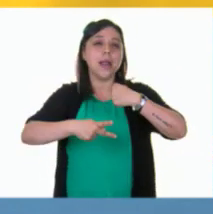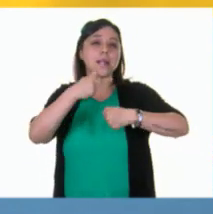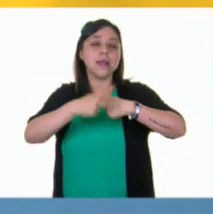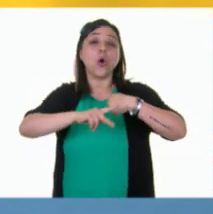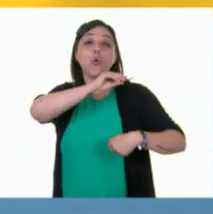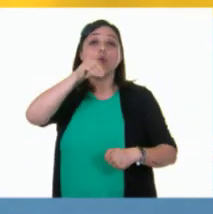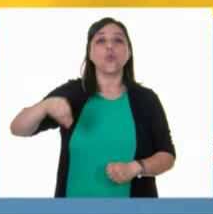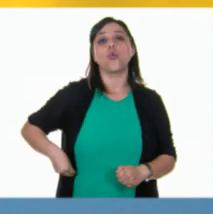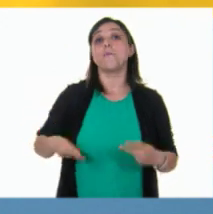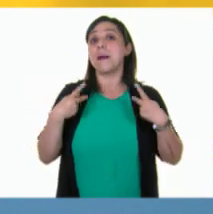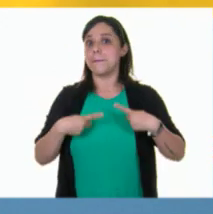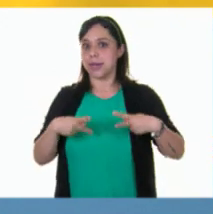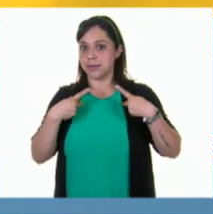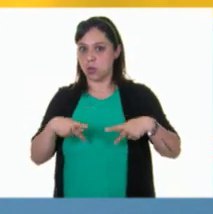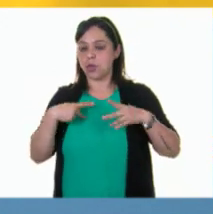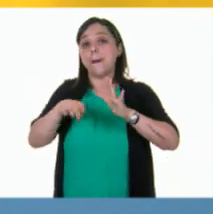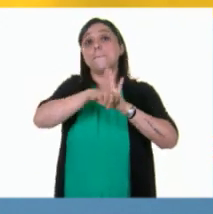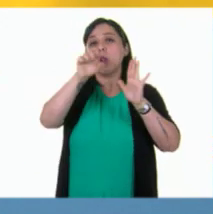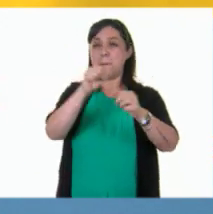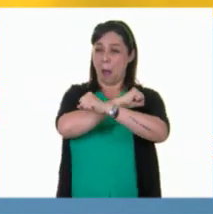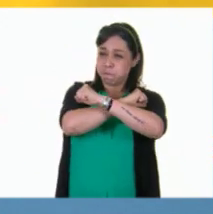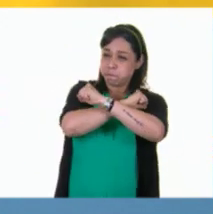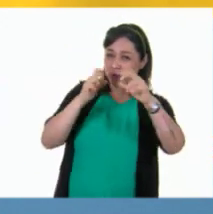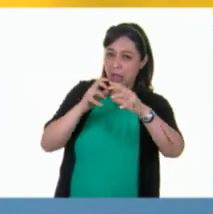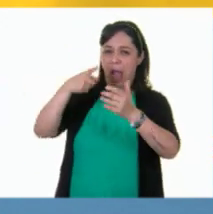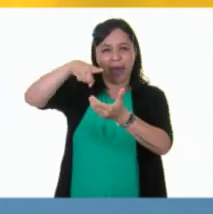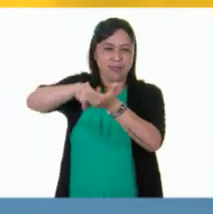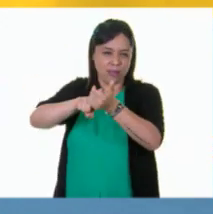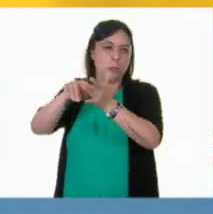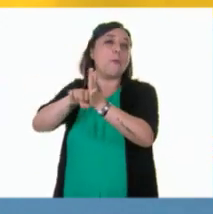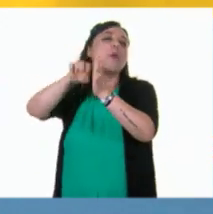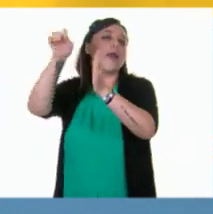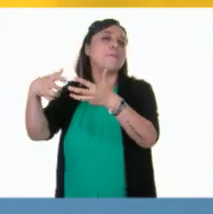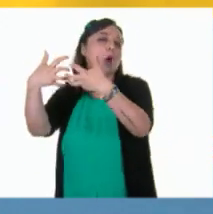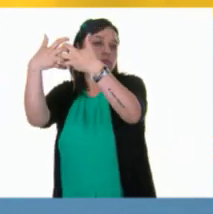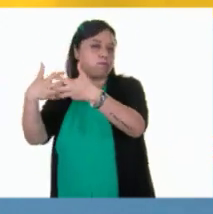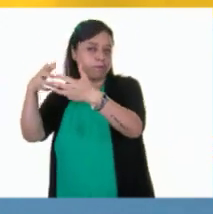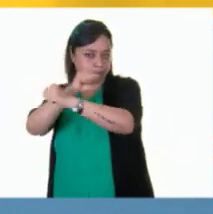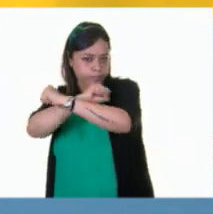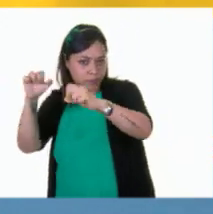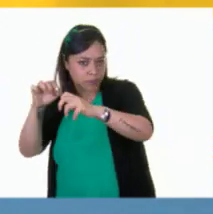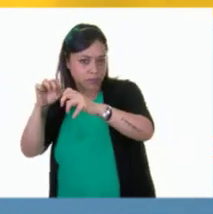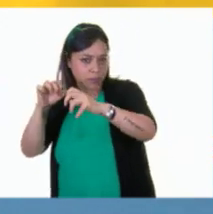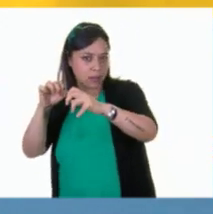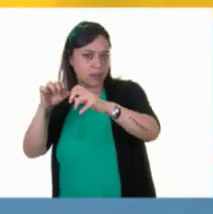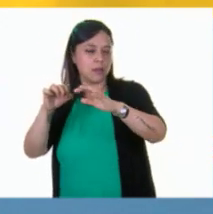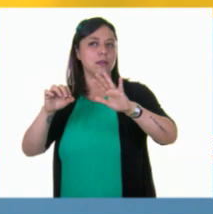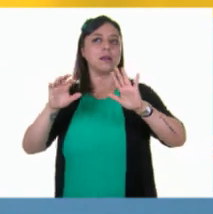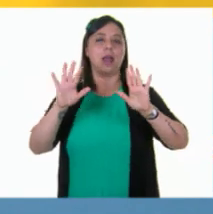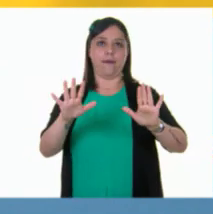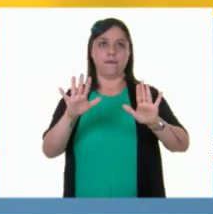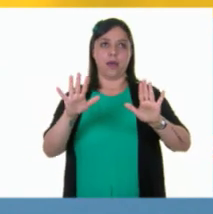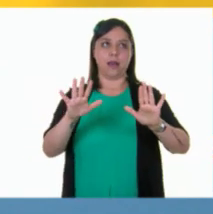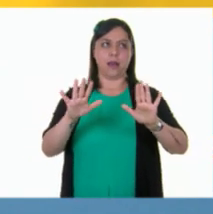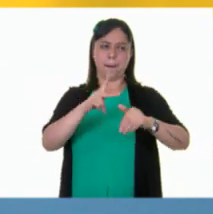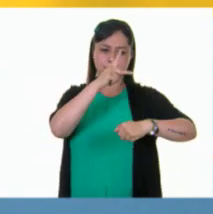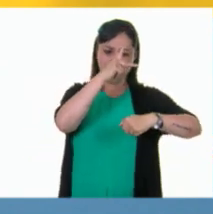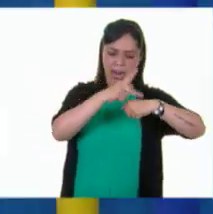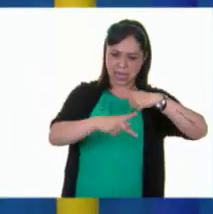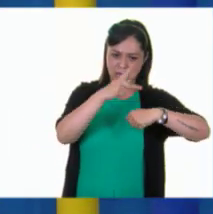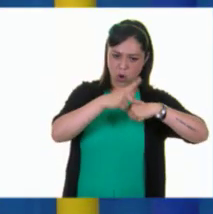las personas como la explosión de esta fábrica en Beirut. Y maestra, ¿es lo mismo un peligro que un